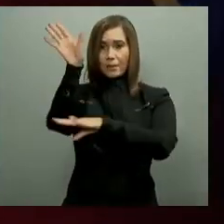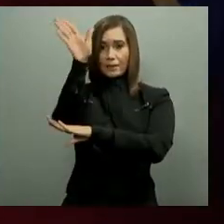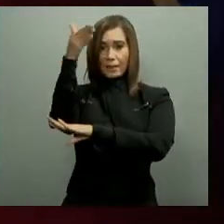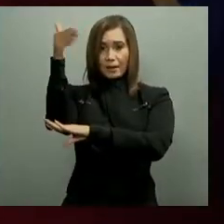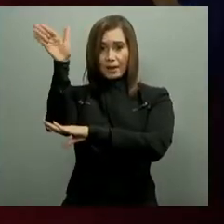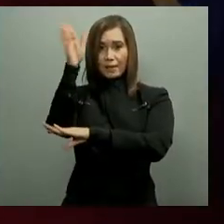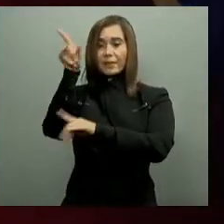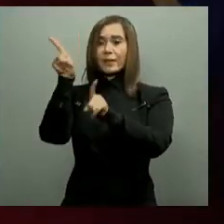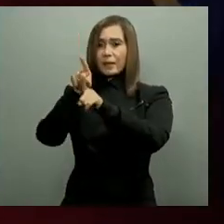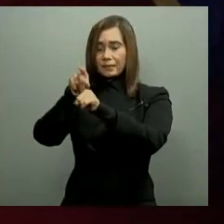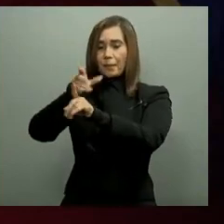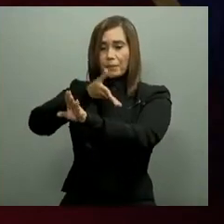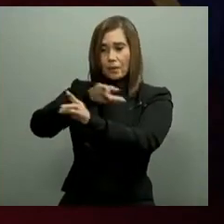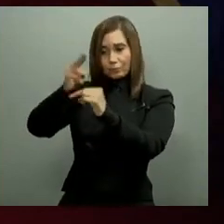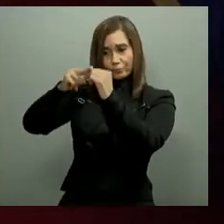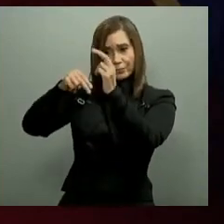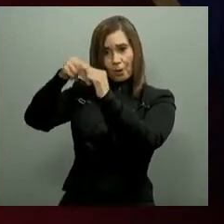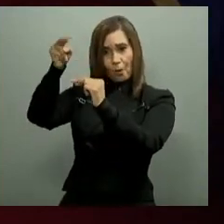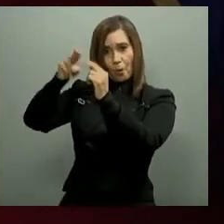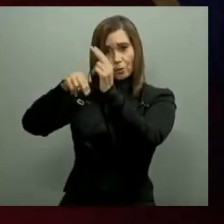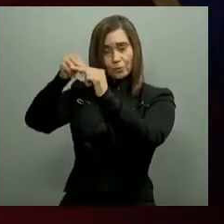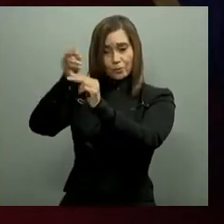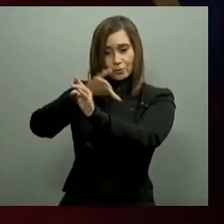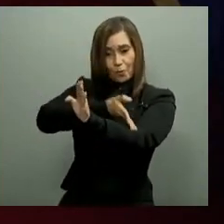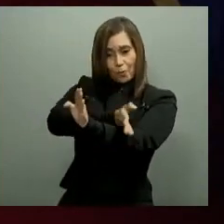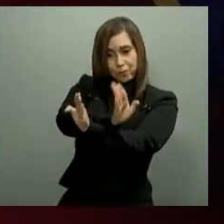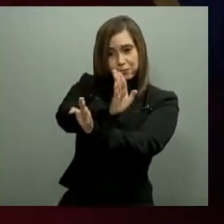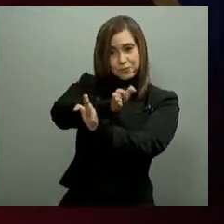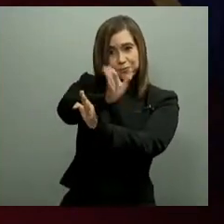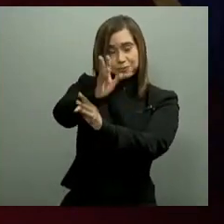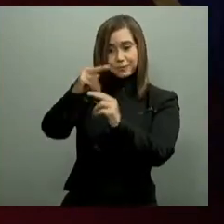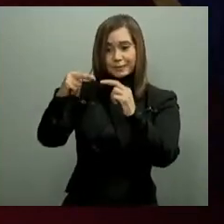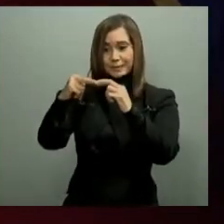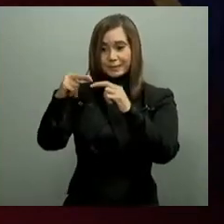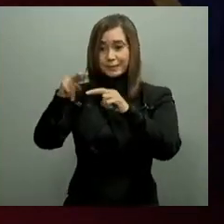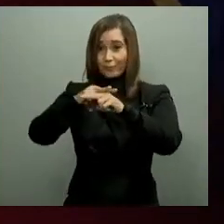este próximo año la construcción del monorriel desde el